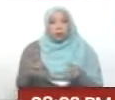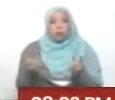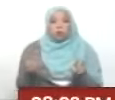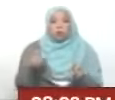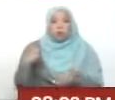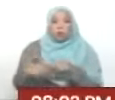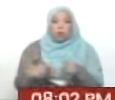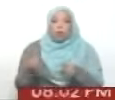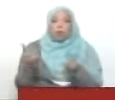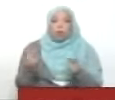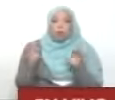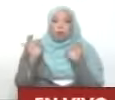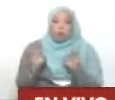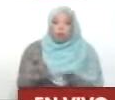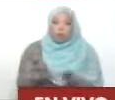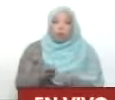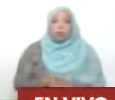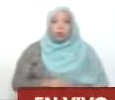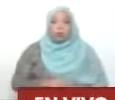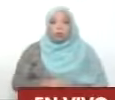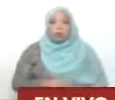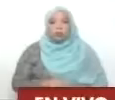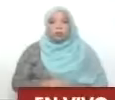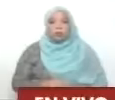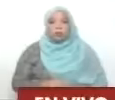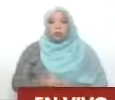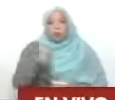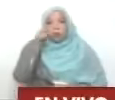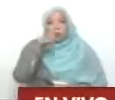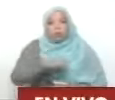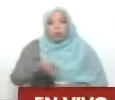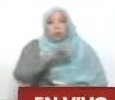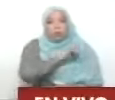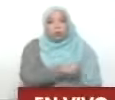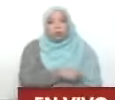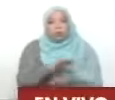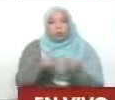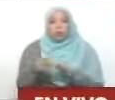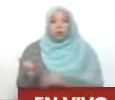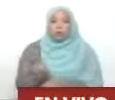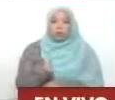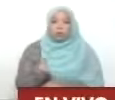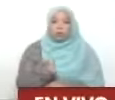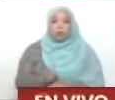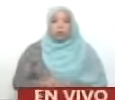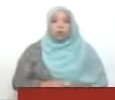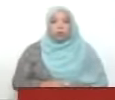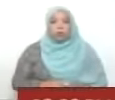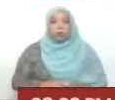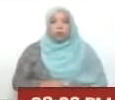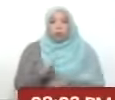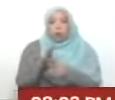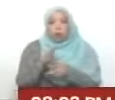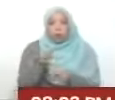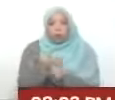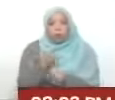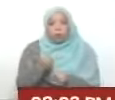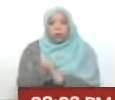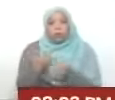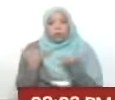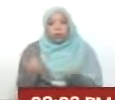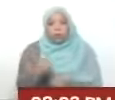etapa grande y fuerte del poder comunal en el país. Y debes tener confianza en ti